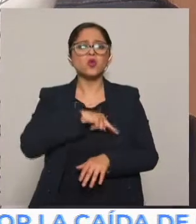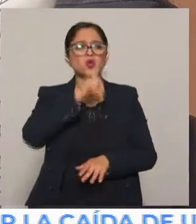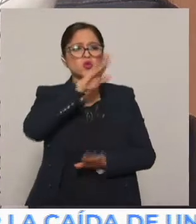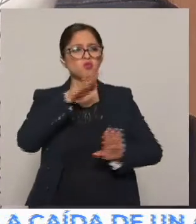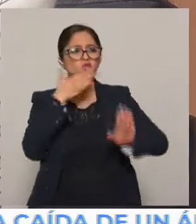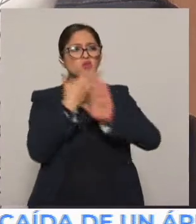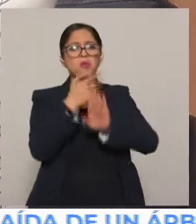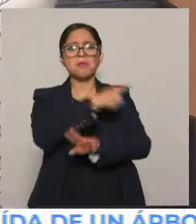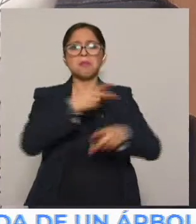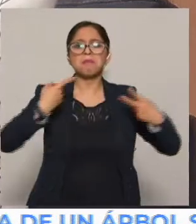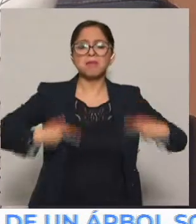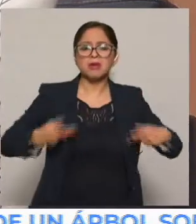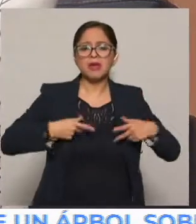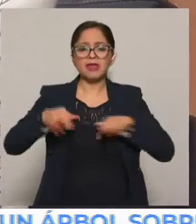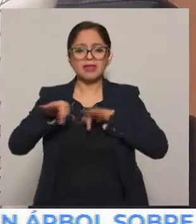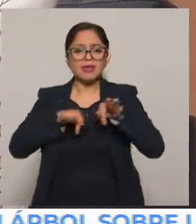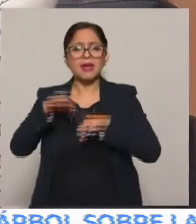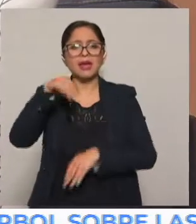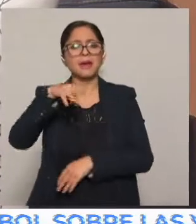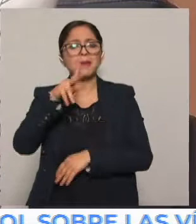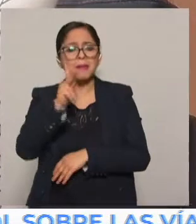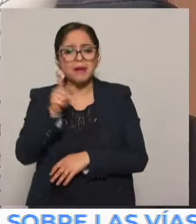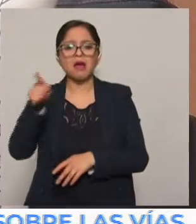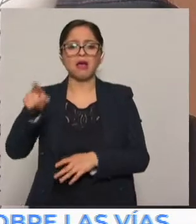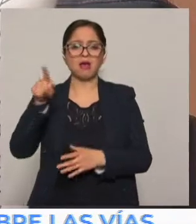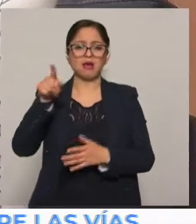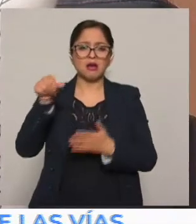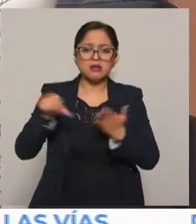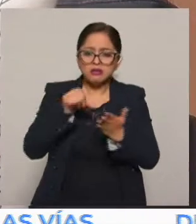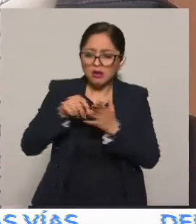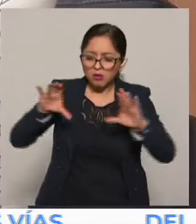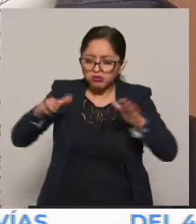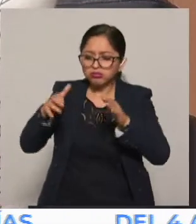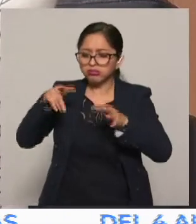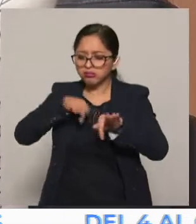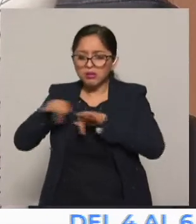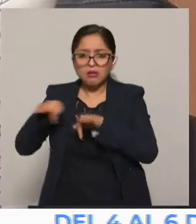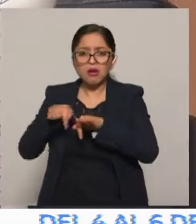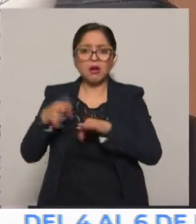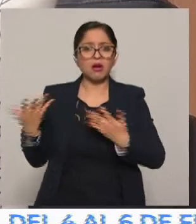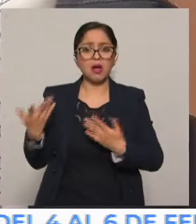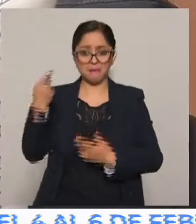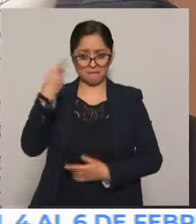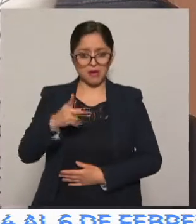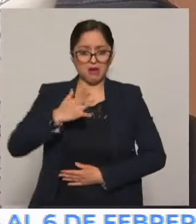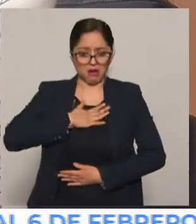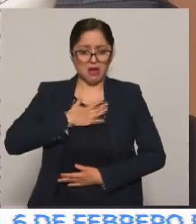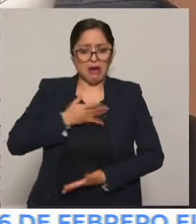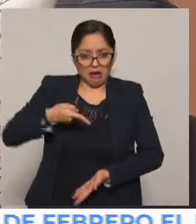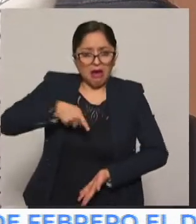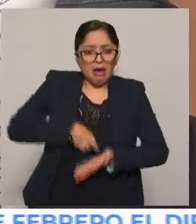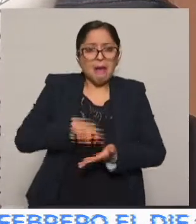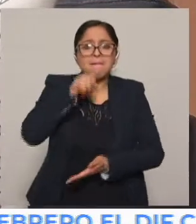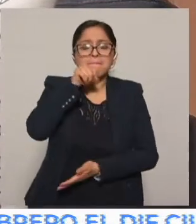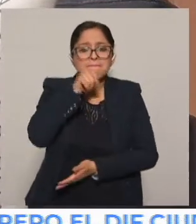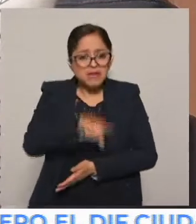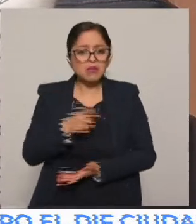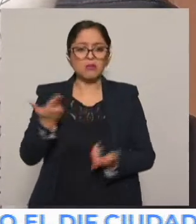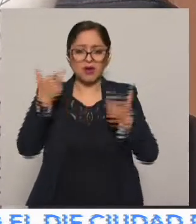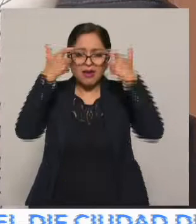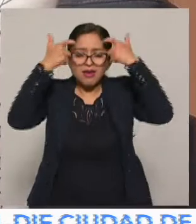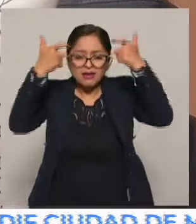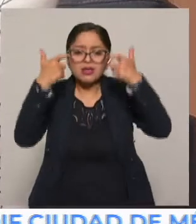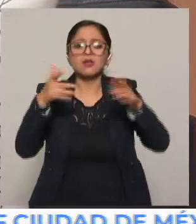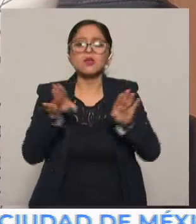Público, en las agencias, etcétera, y ellas también están recibiendo mucha situación de estrés emocional.